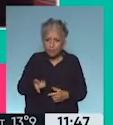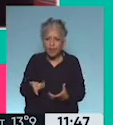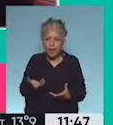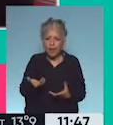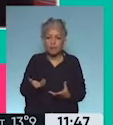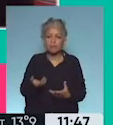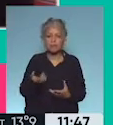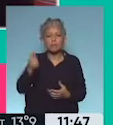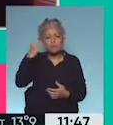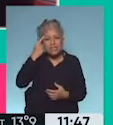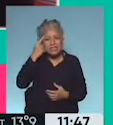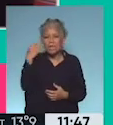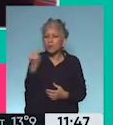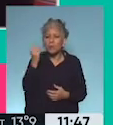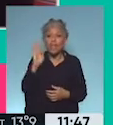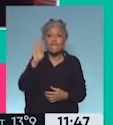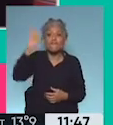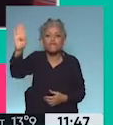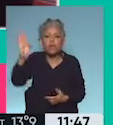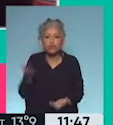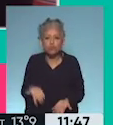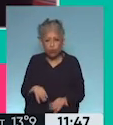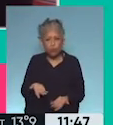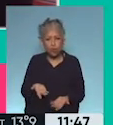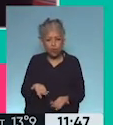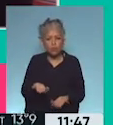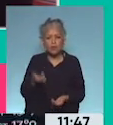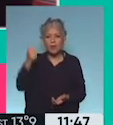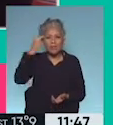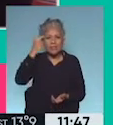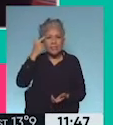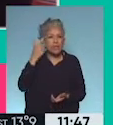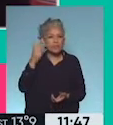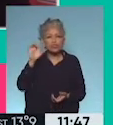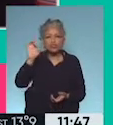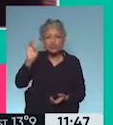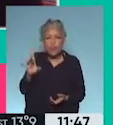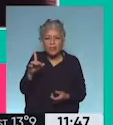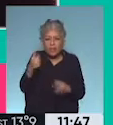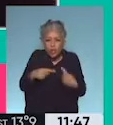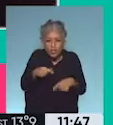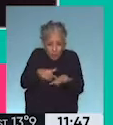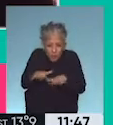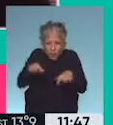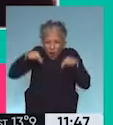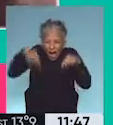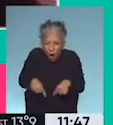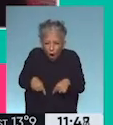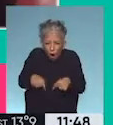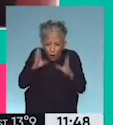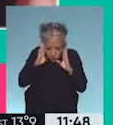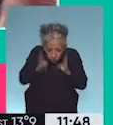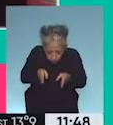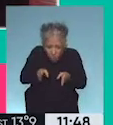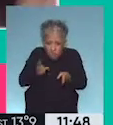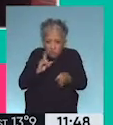nos ponga tan atentos a las necesidades ambiciosas o pequeñas del momento presente. No me refiero en este